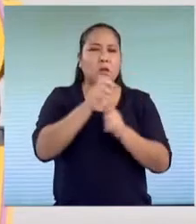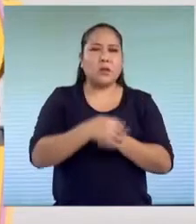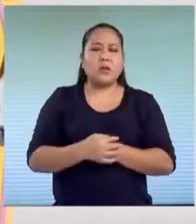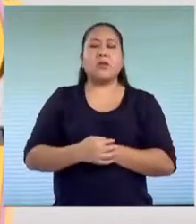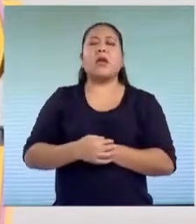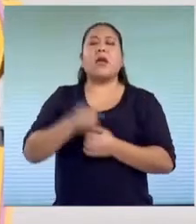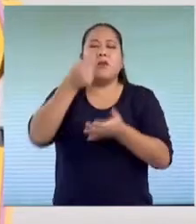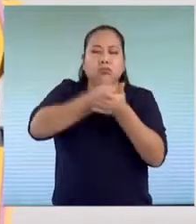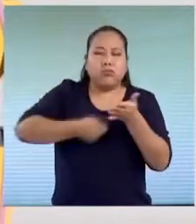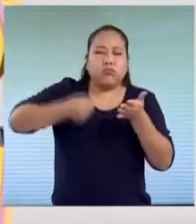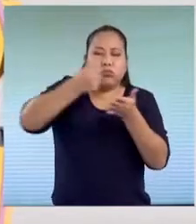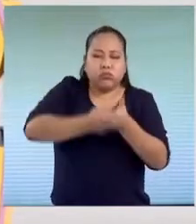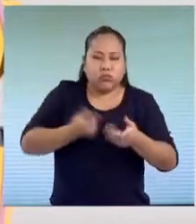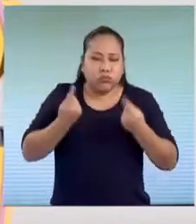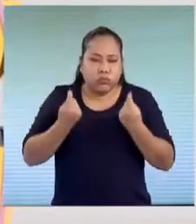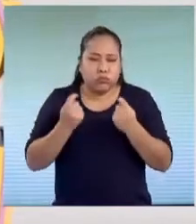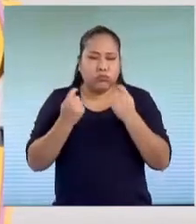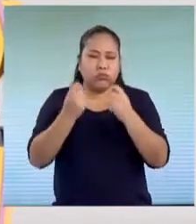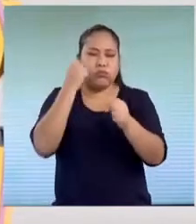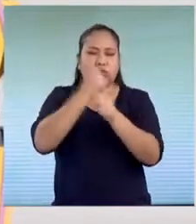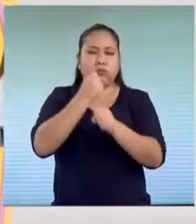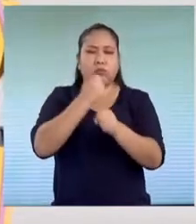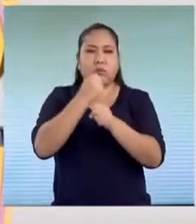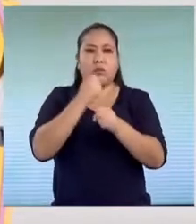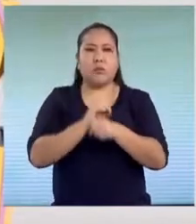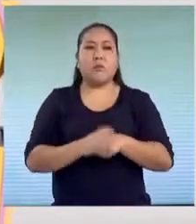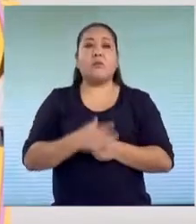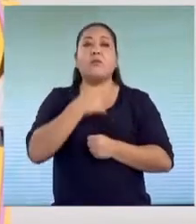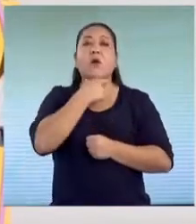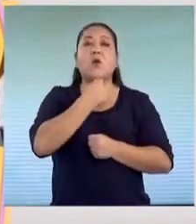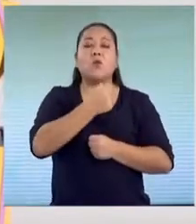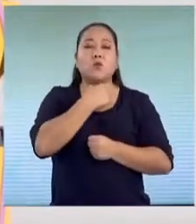pan con el sudor de nuestra frente. Me gustaría,